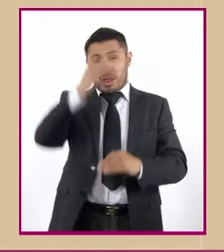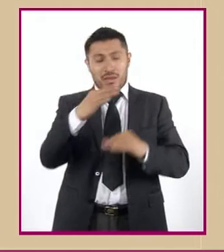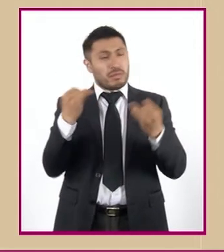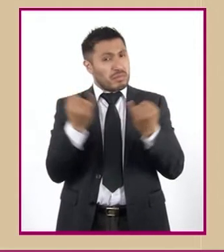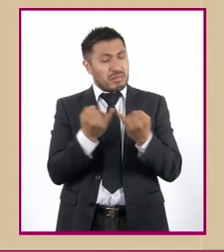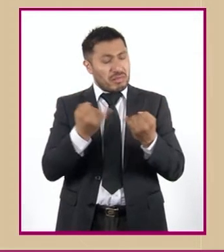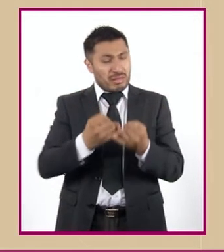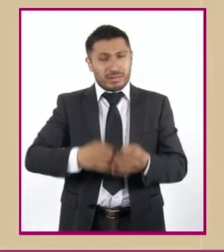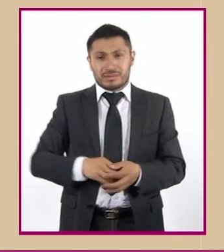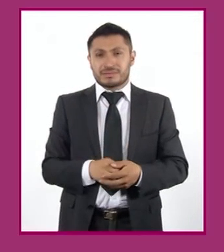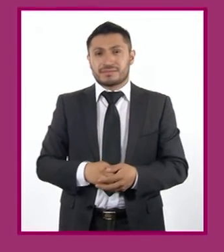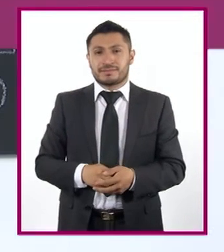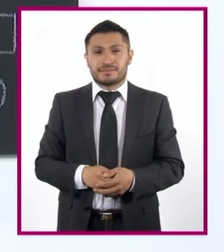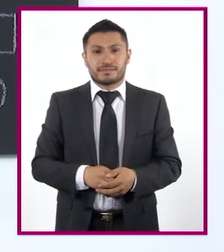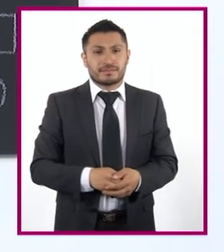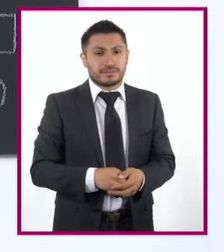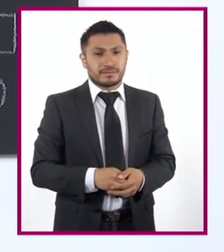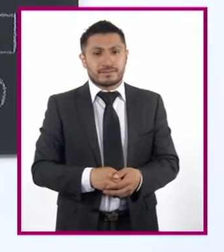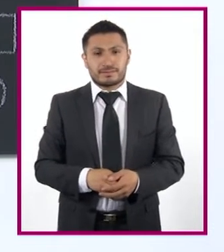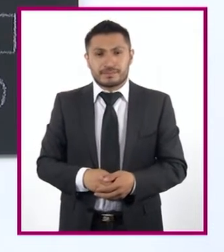forma.